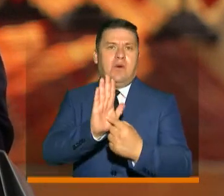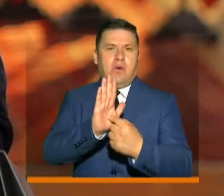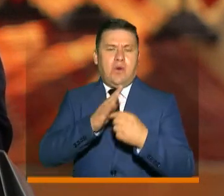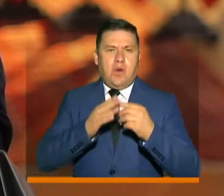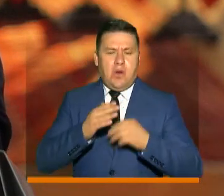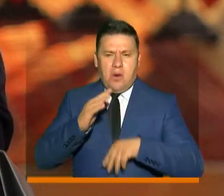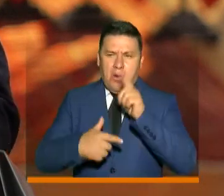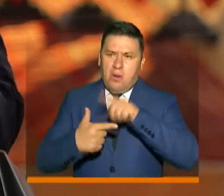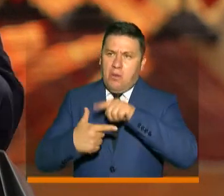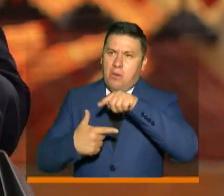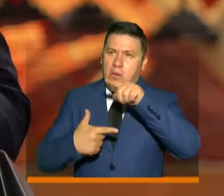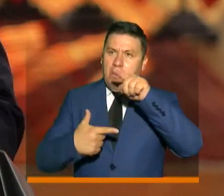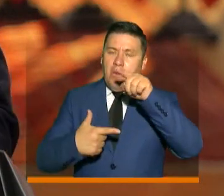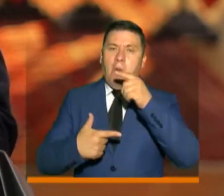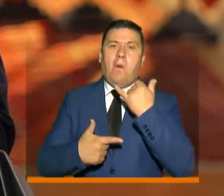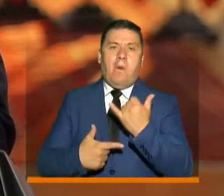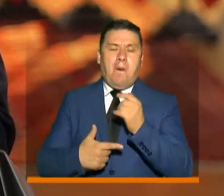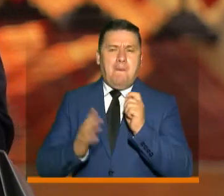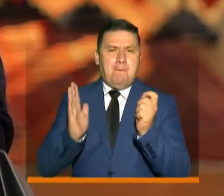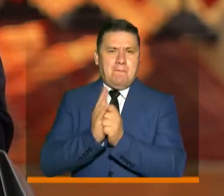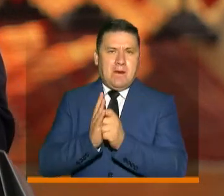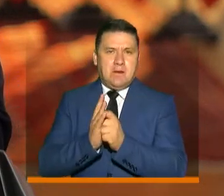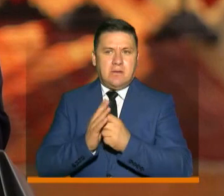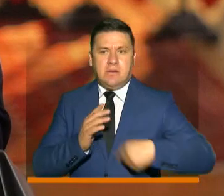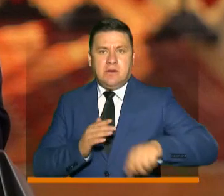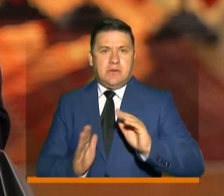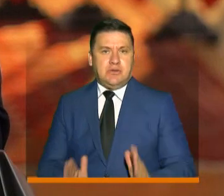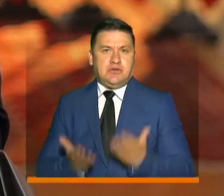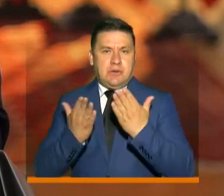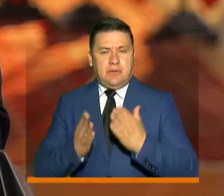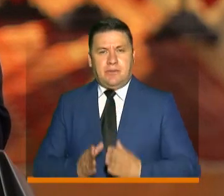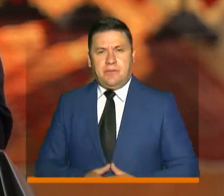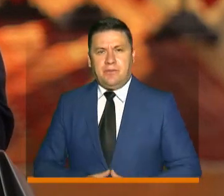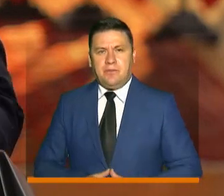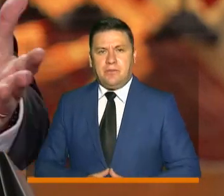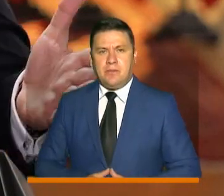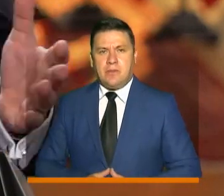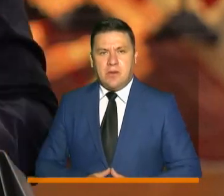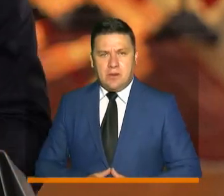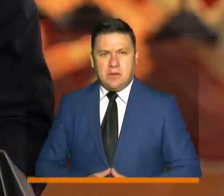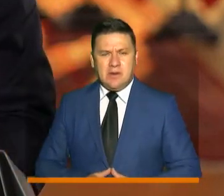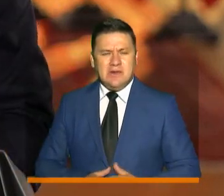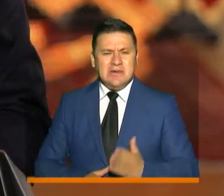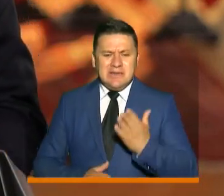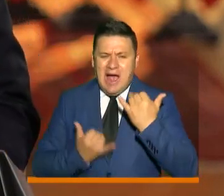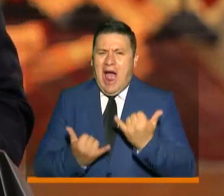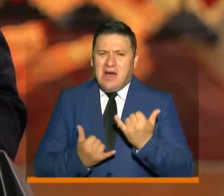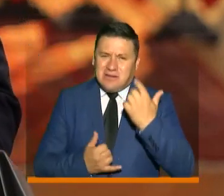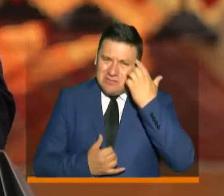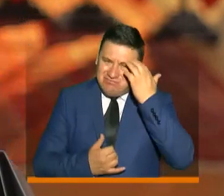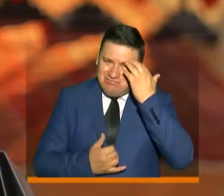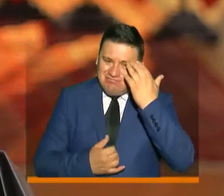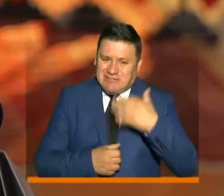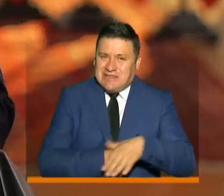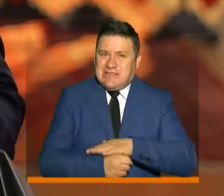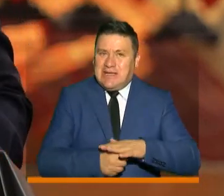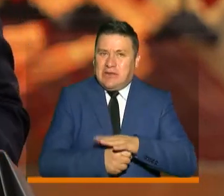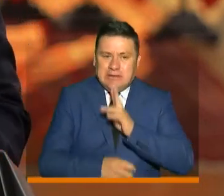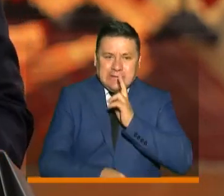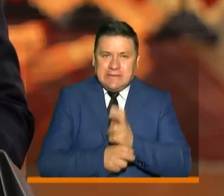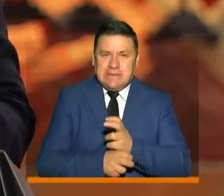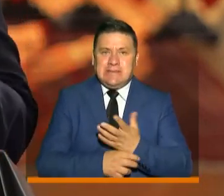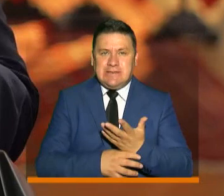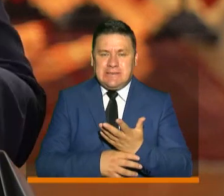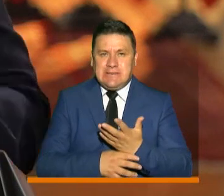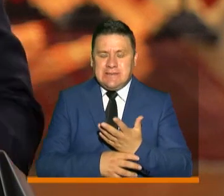senda de crecimiento que estaba marcada para el bienestar ante la coyuntura actual nuestra capacidad de emprender